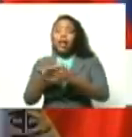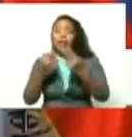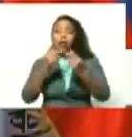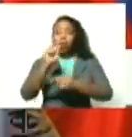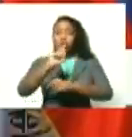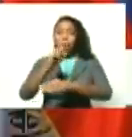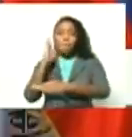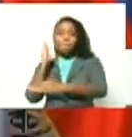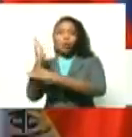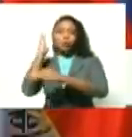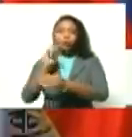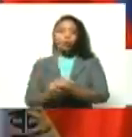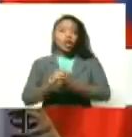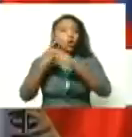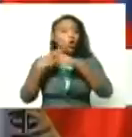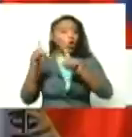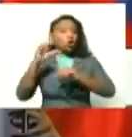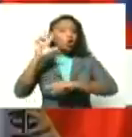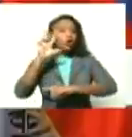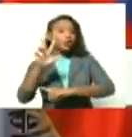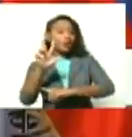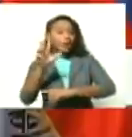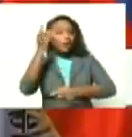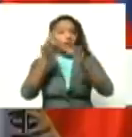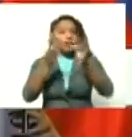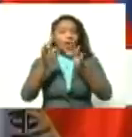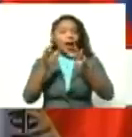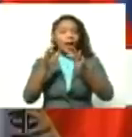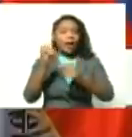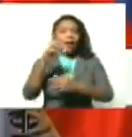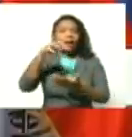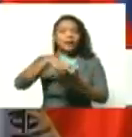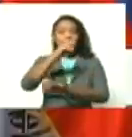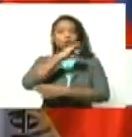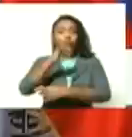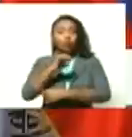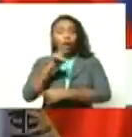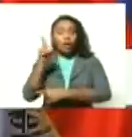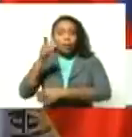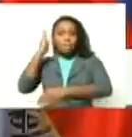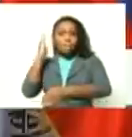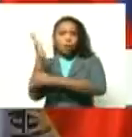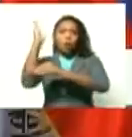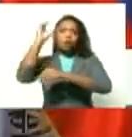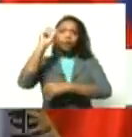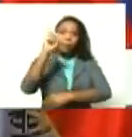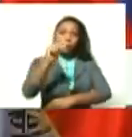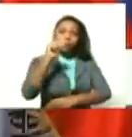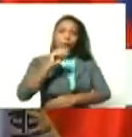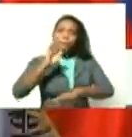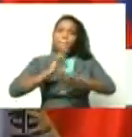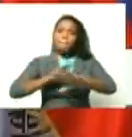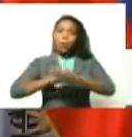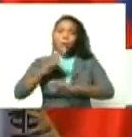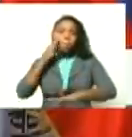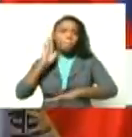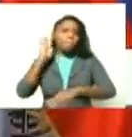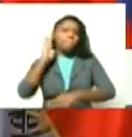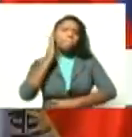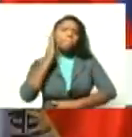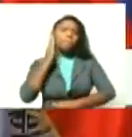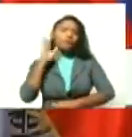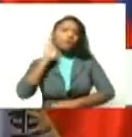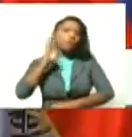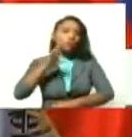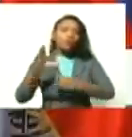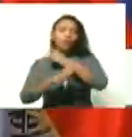aprenderlo. Y otros tres fiscales en el Zulia fueron imputados también por ilícitos similares a